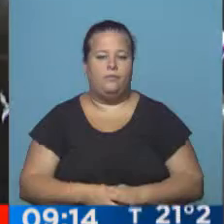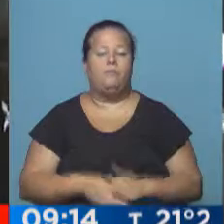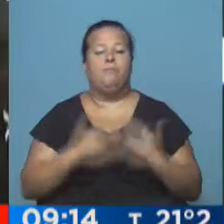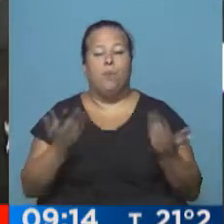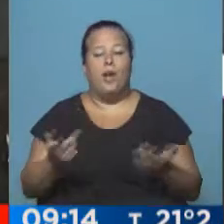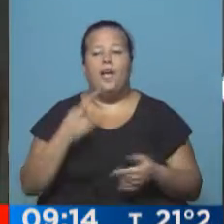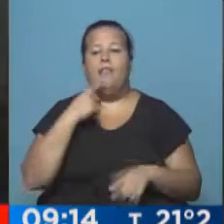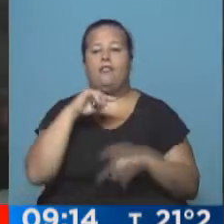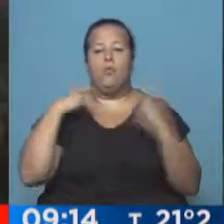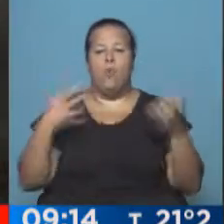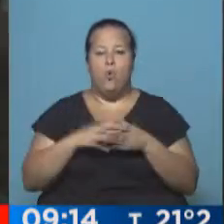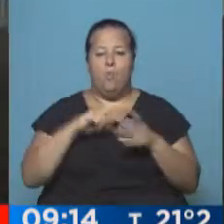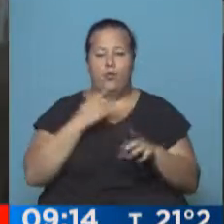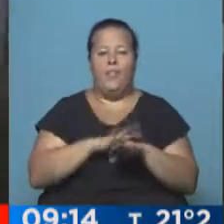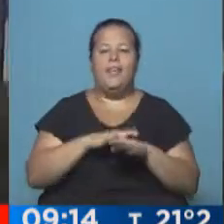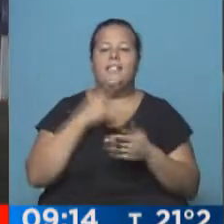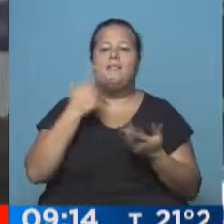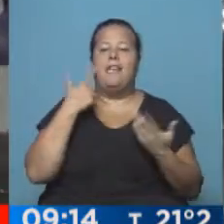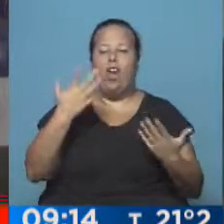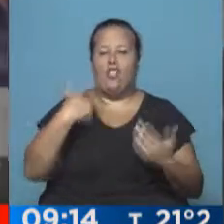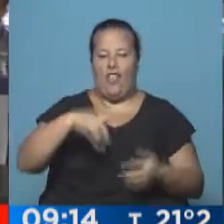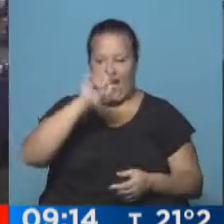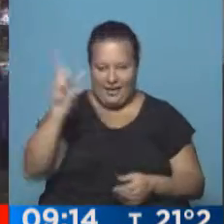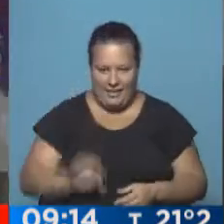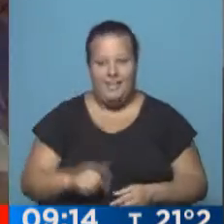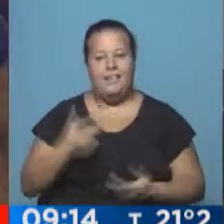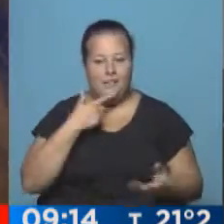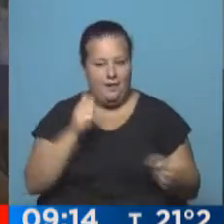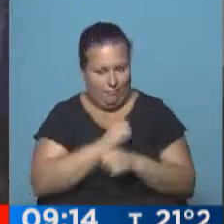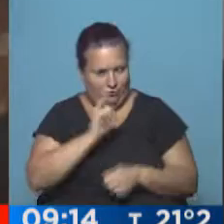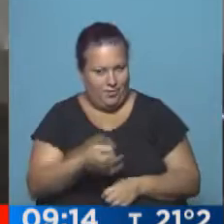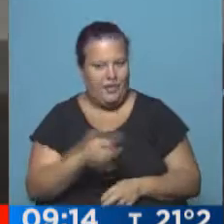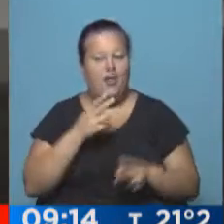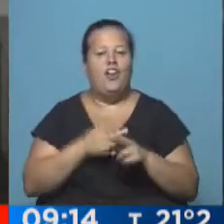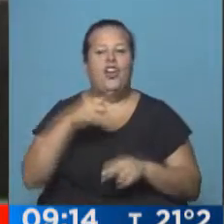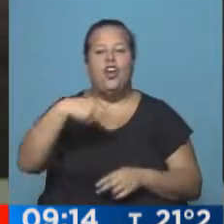con se autodenomina en el grupo de regimos popular de la república argentina lo confirma